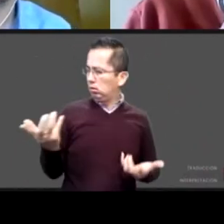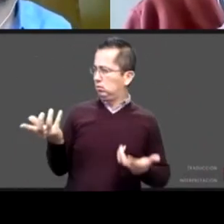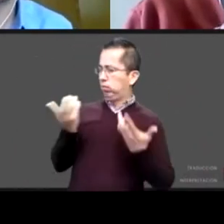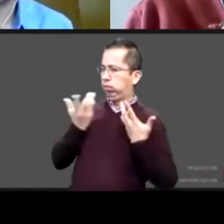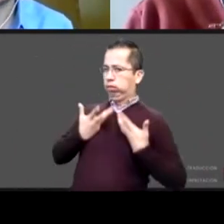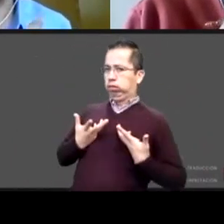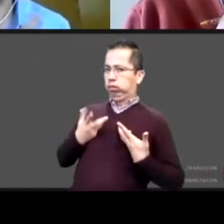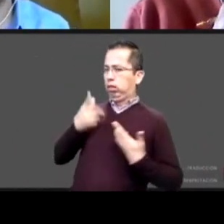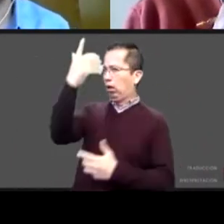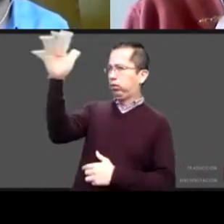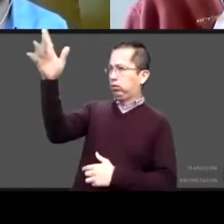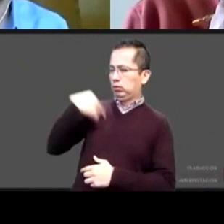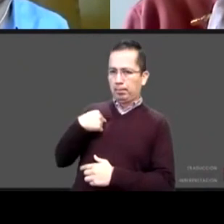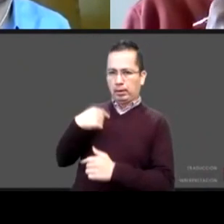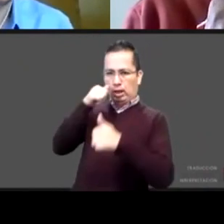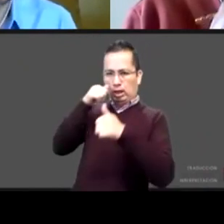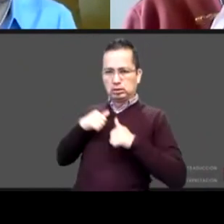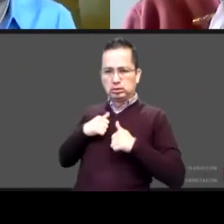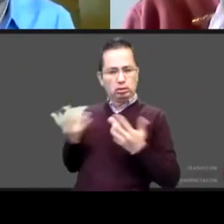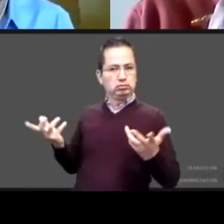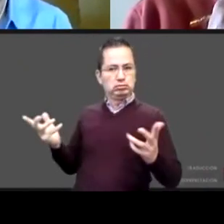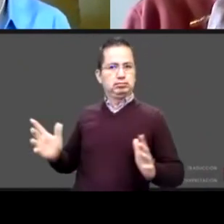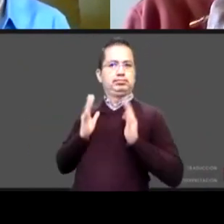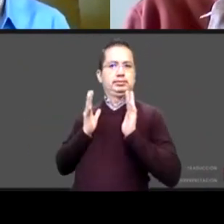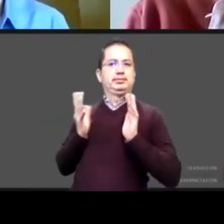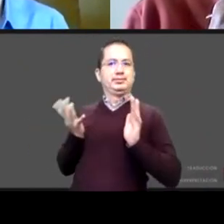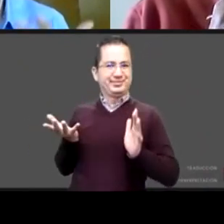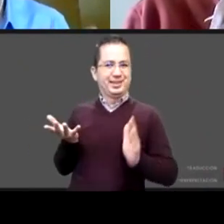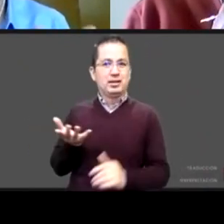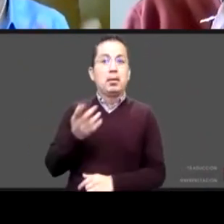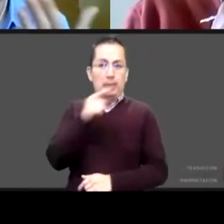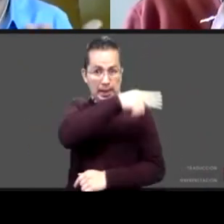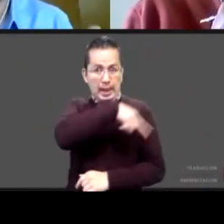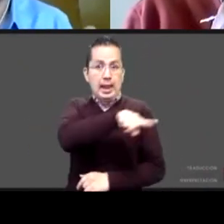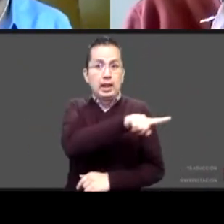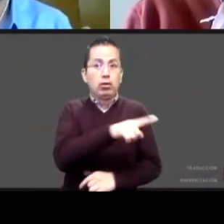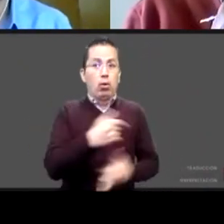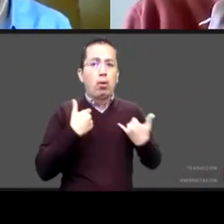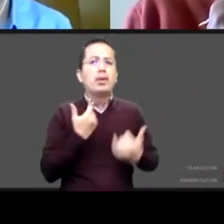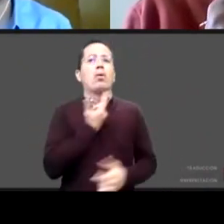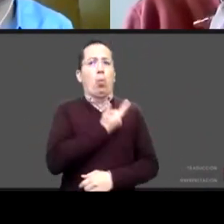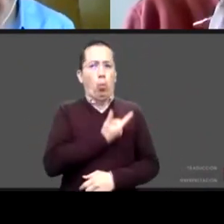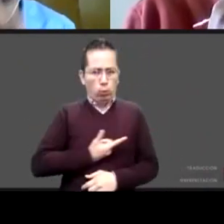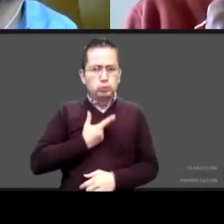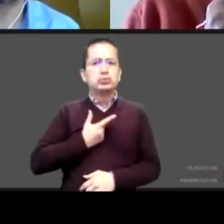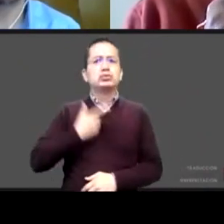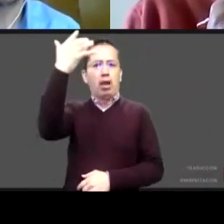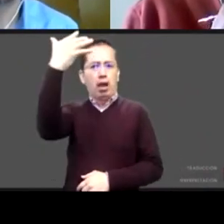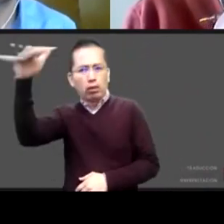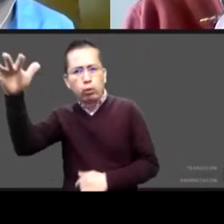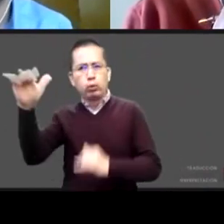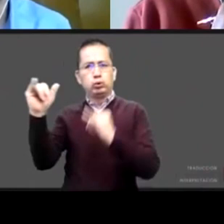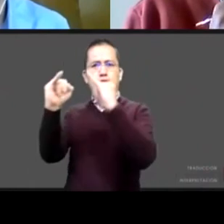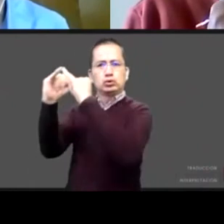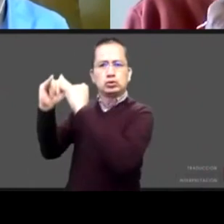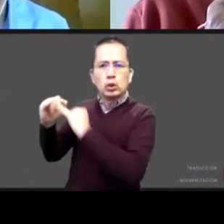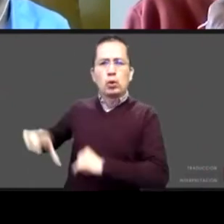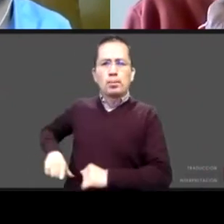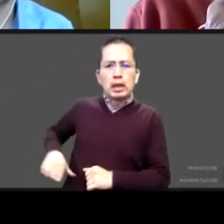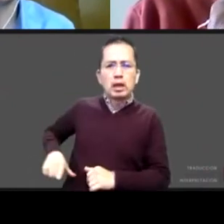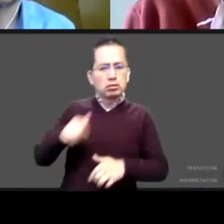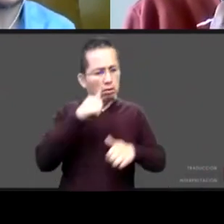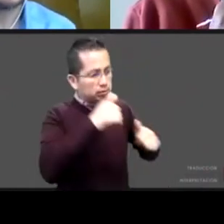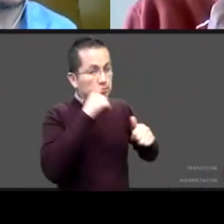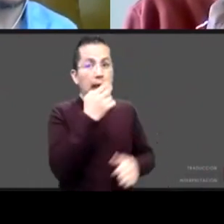autoridades. O sea, realmente, y además les gusta, y es importante establecer cada vez más estos